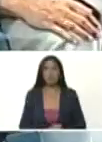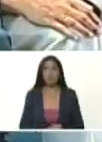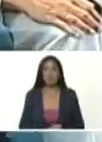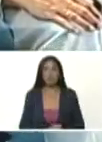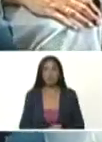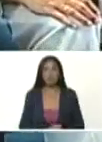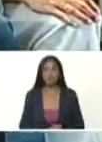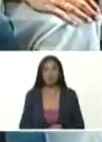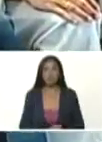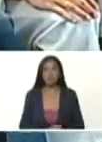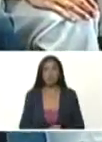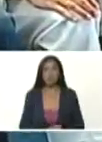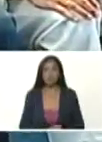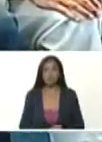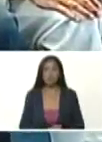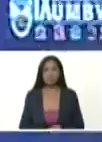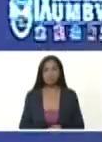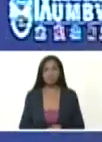de nuestra muy